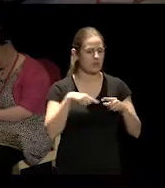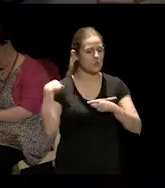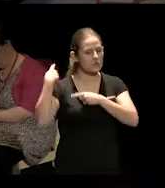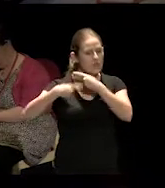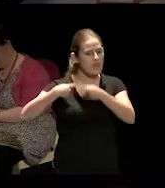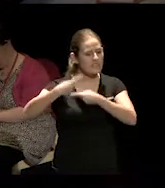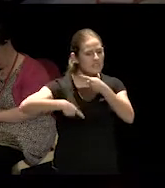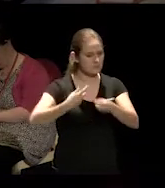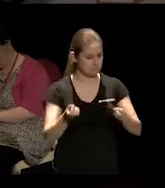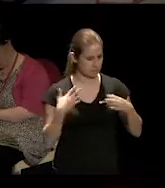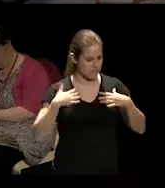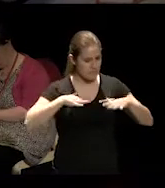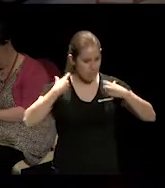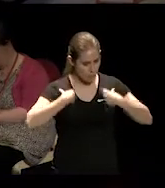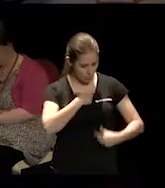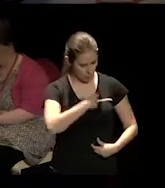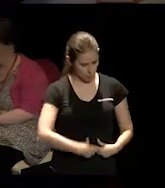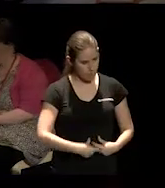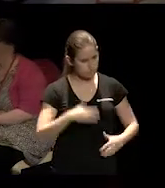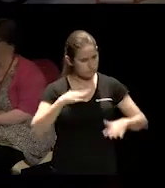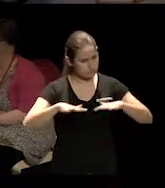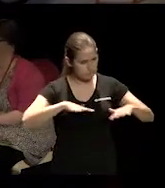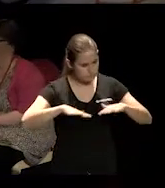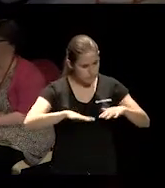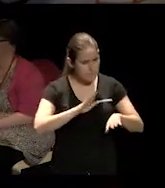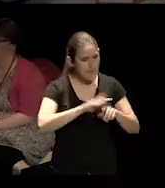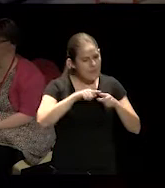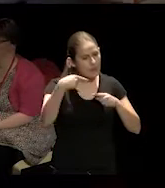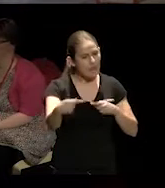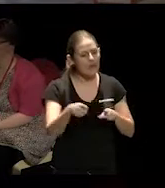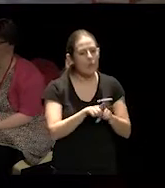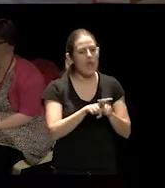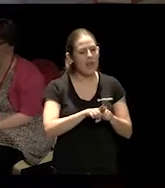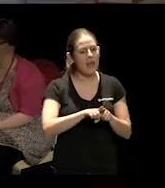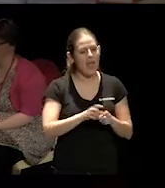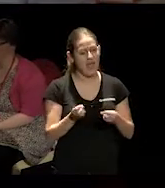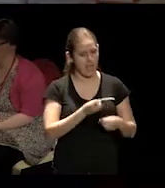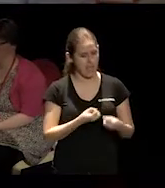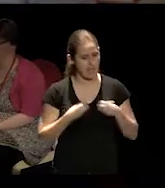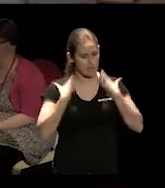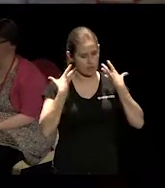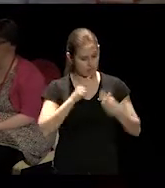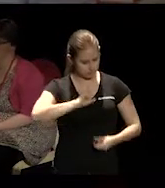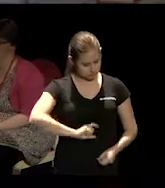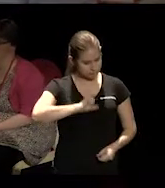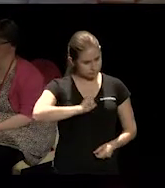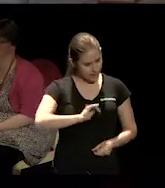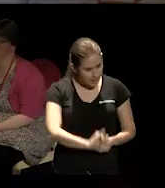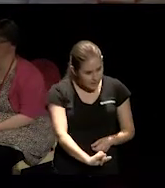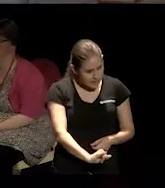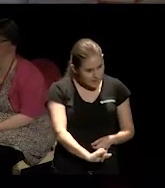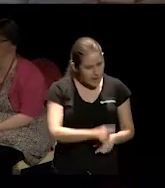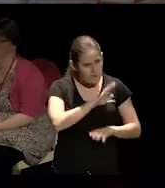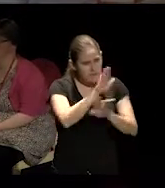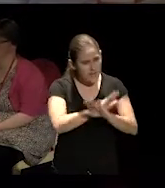interesa una cuestión que tiene que ver con lo que él formuló como la correspondencia. A todo estado emocional le corresponde un estado físico. Eso es algo